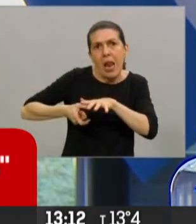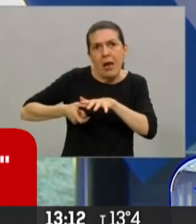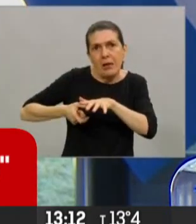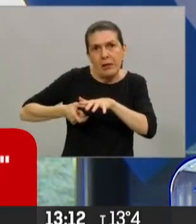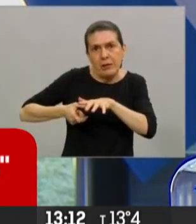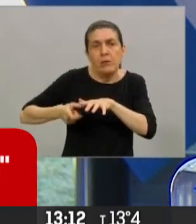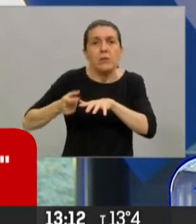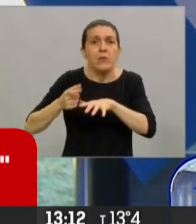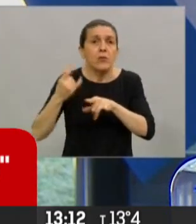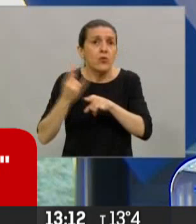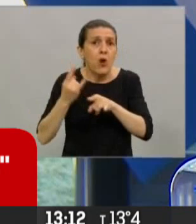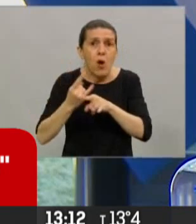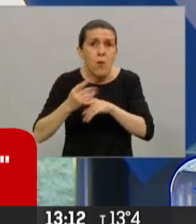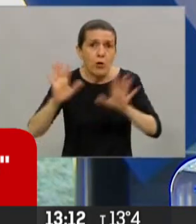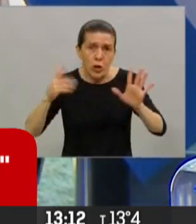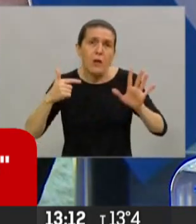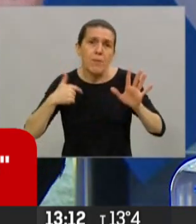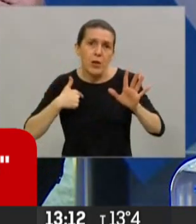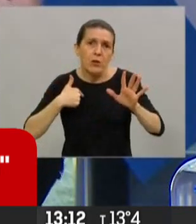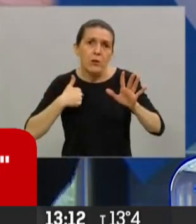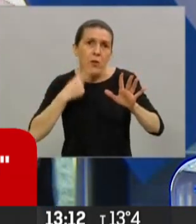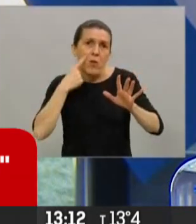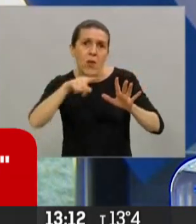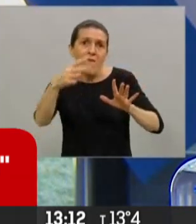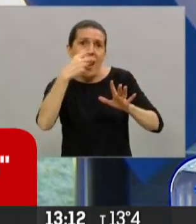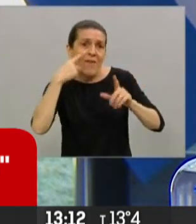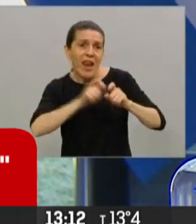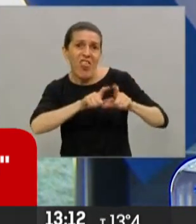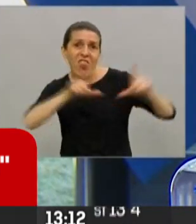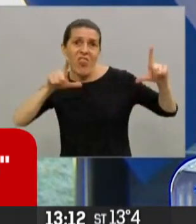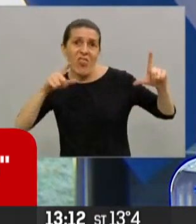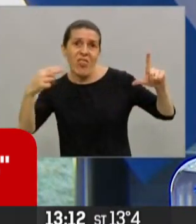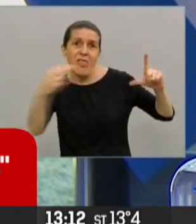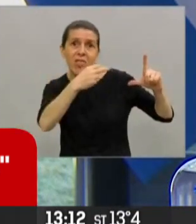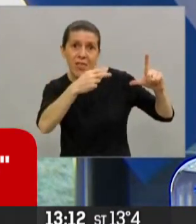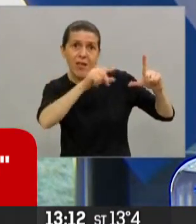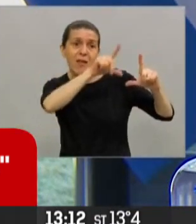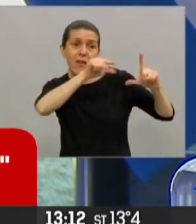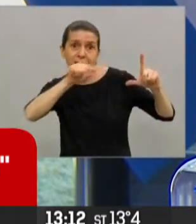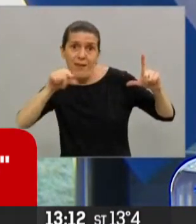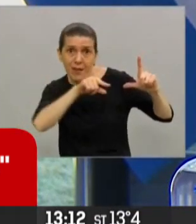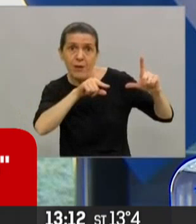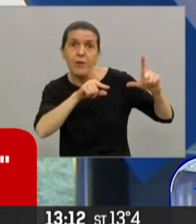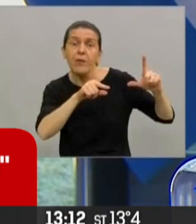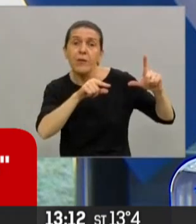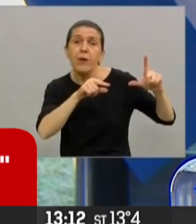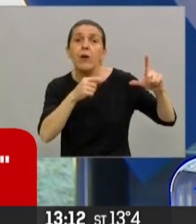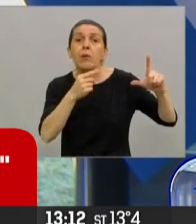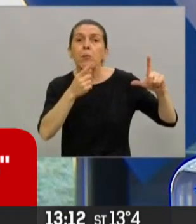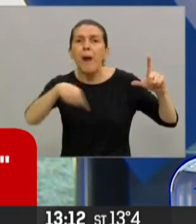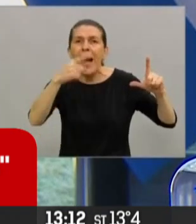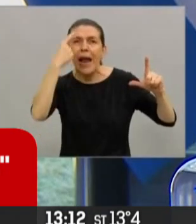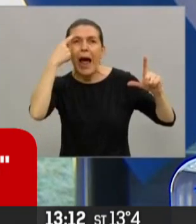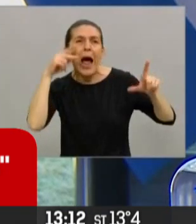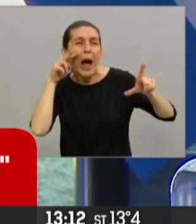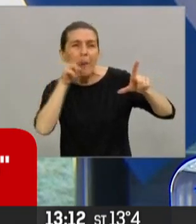Como siempre, déjenme valerme de algunos datos que ustedes podrán ver en imagen para que entendamos